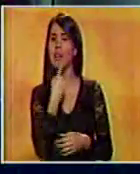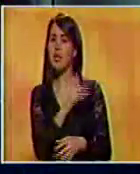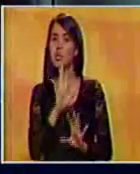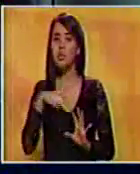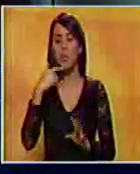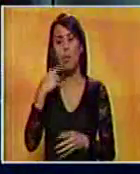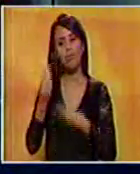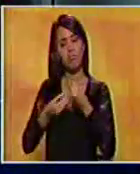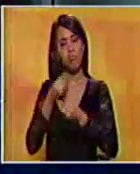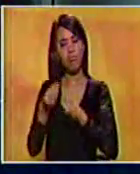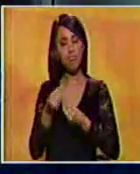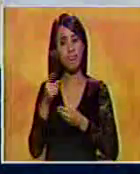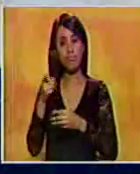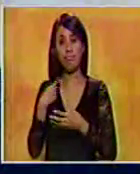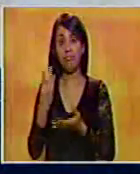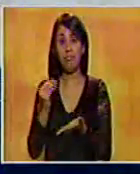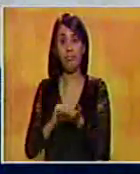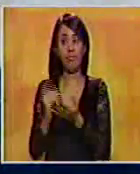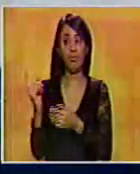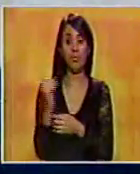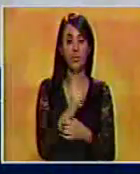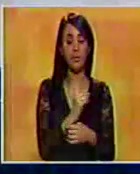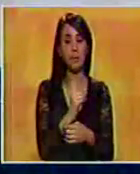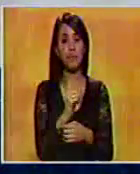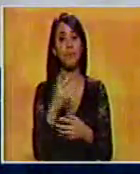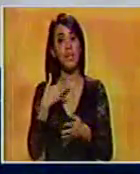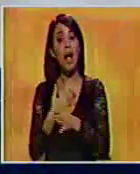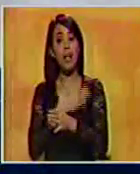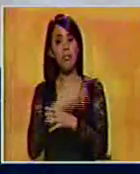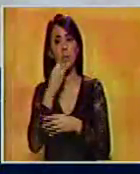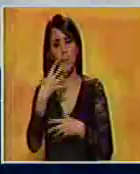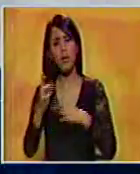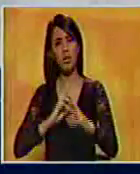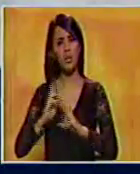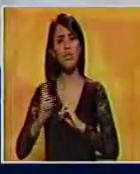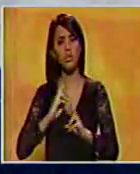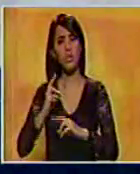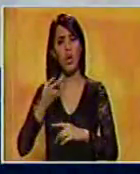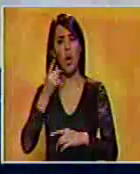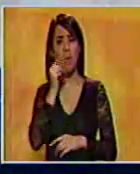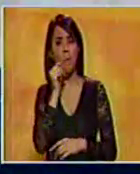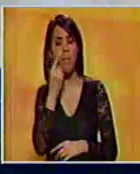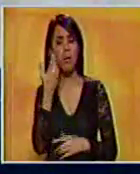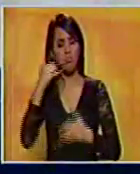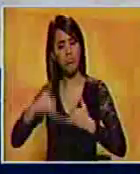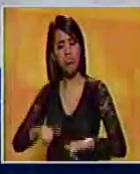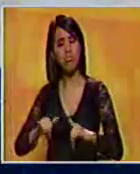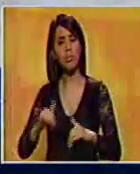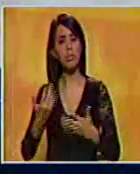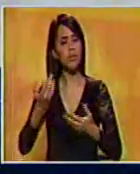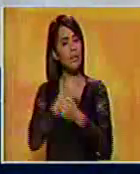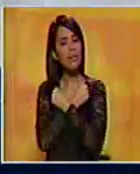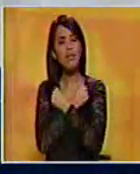estar haciendo lo que ella no regrese. Aseguró que antes tenían una buena relación como padre e hija. Declaró